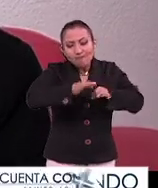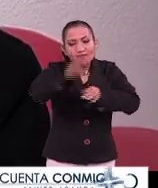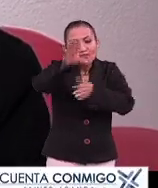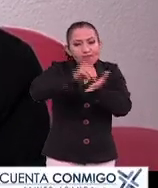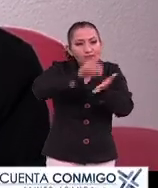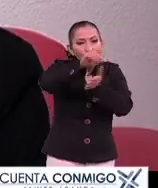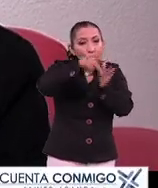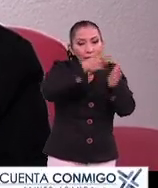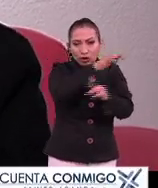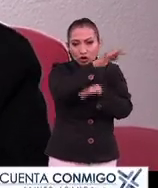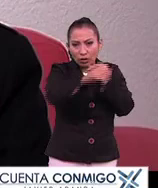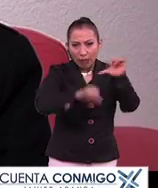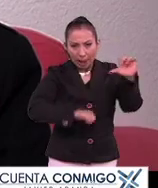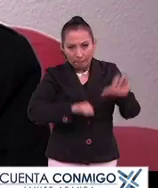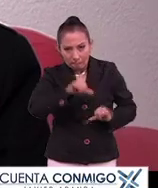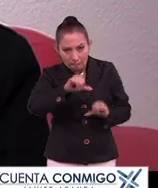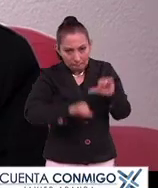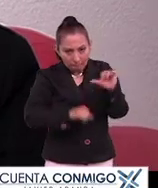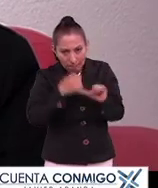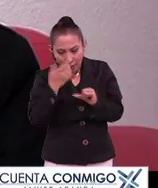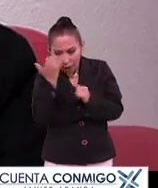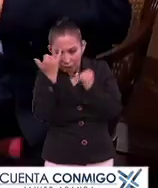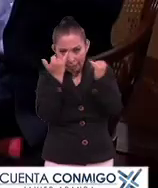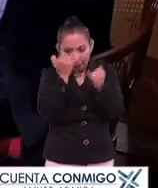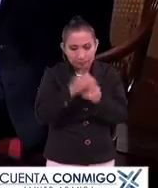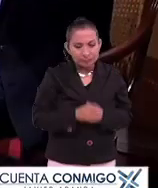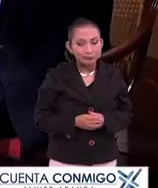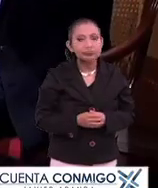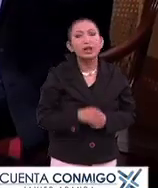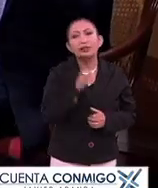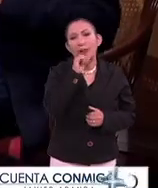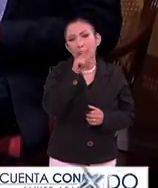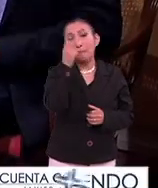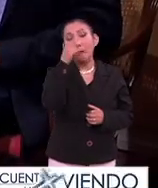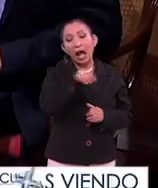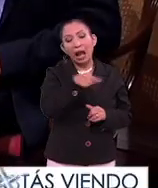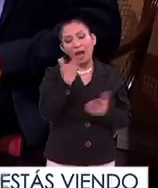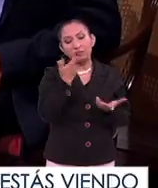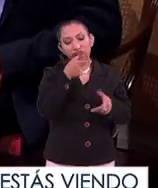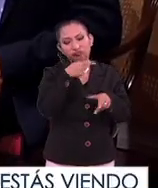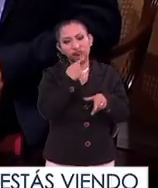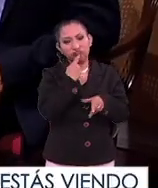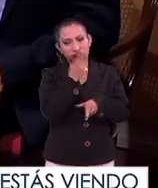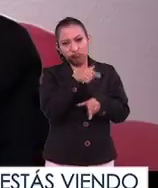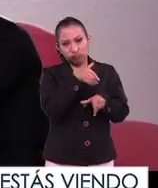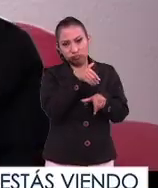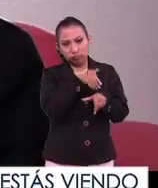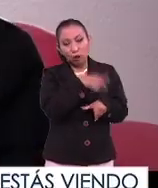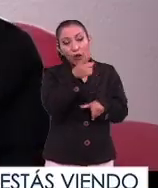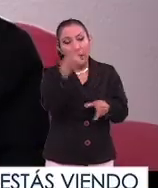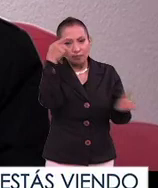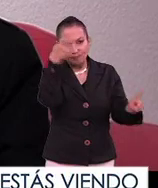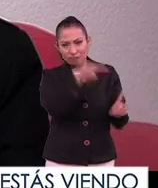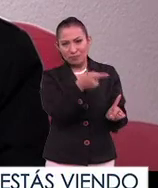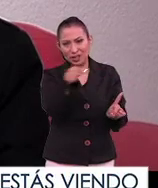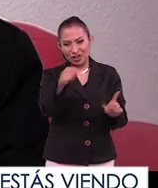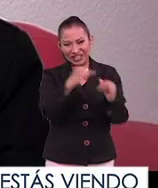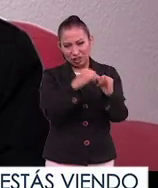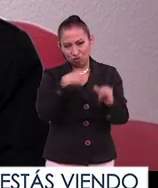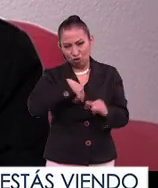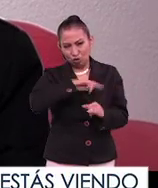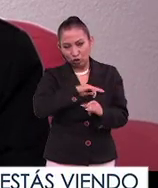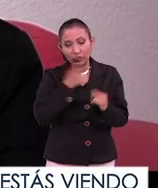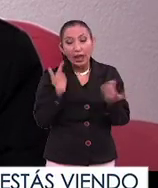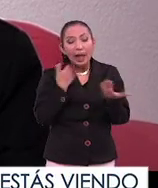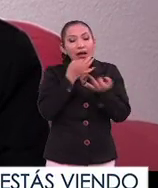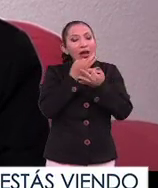a retomar toda esta iniciativa. También es para cumplir con una de estas misiones de la institución